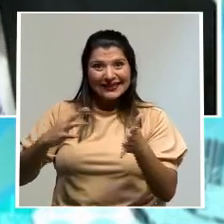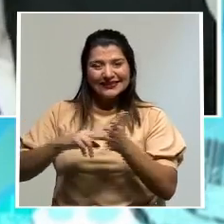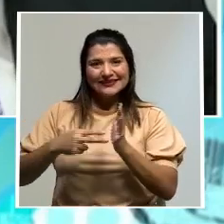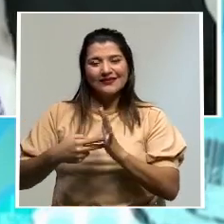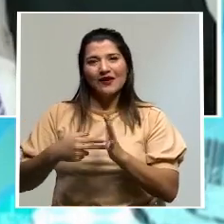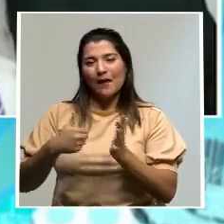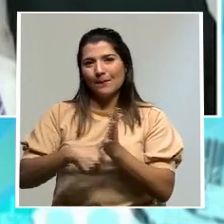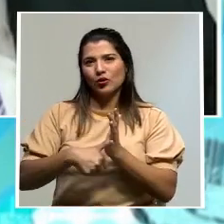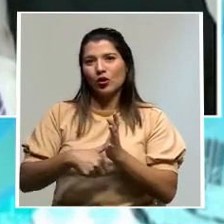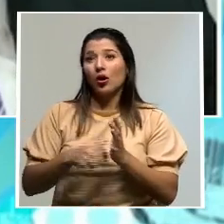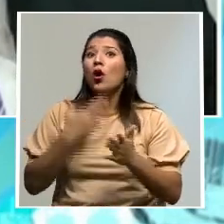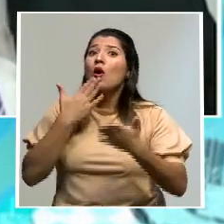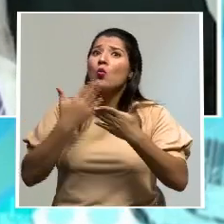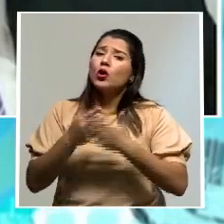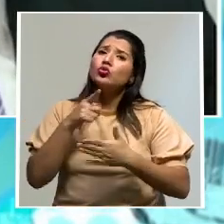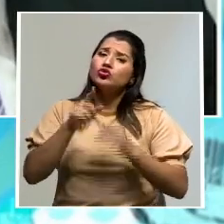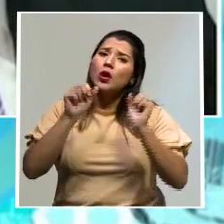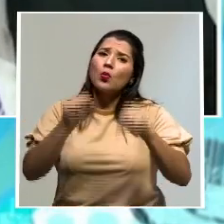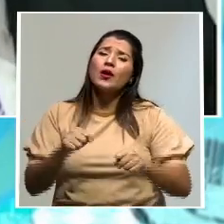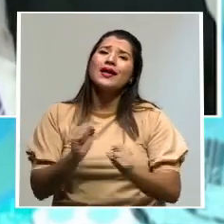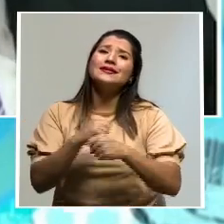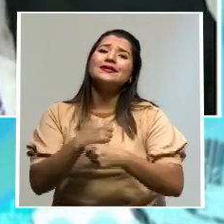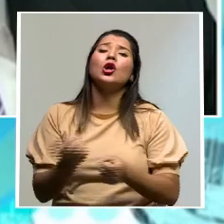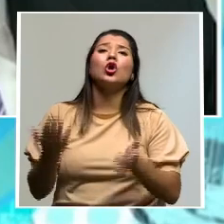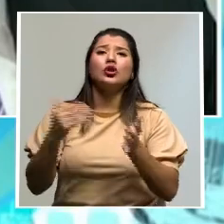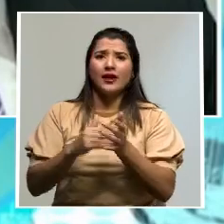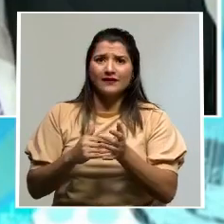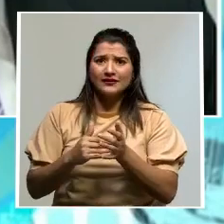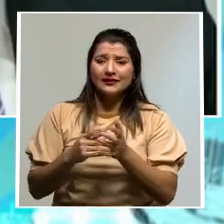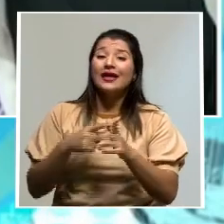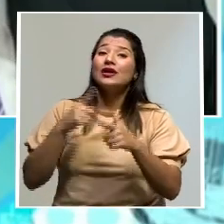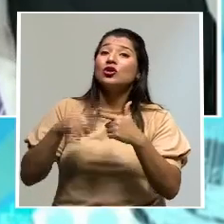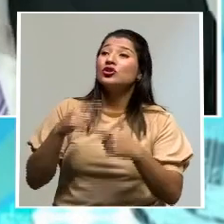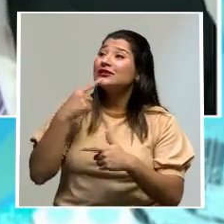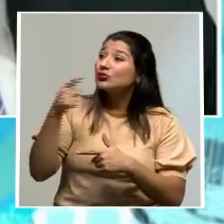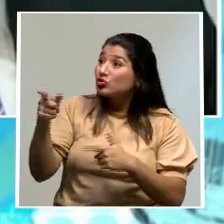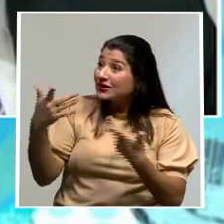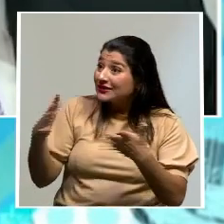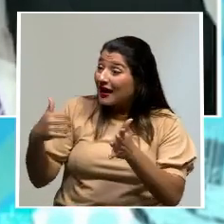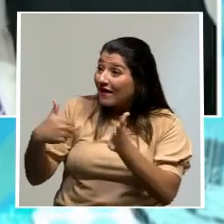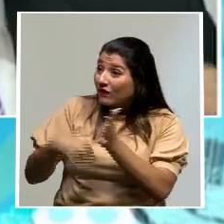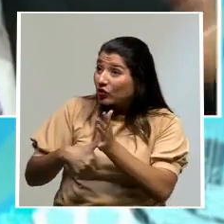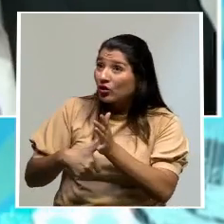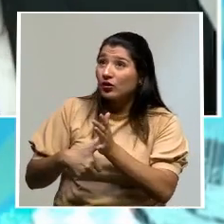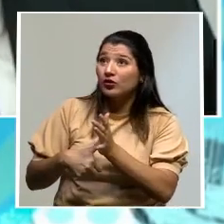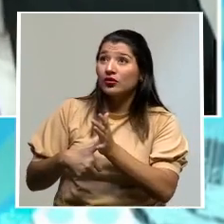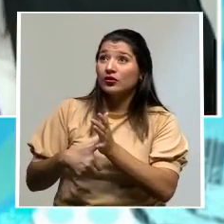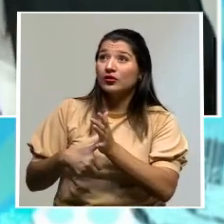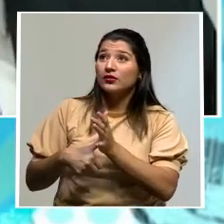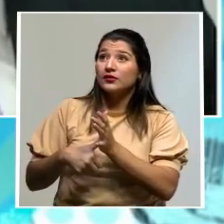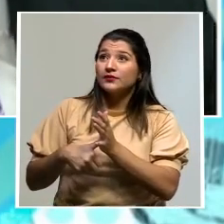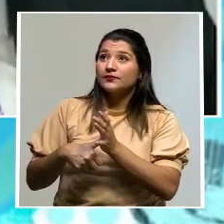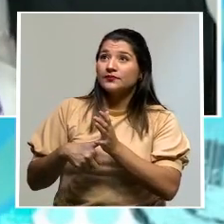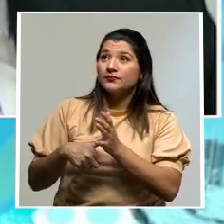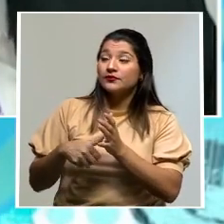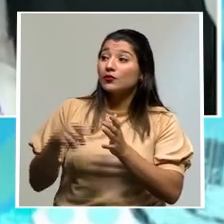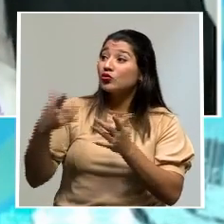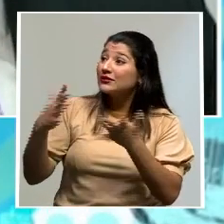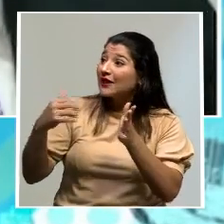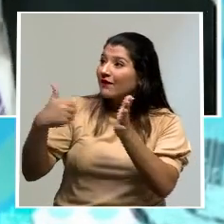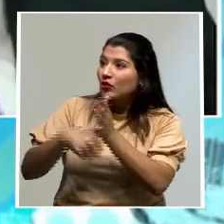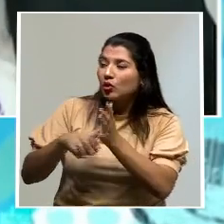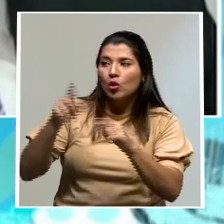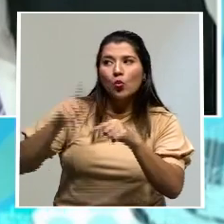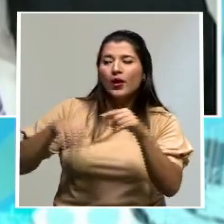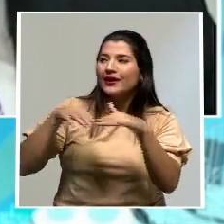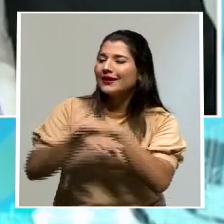Bueno, perfectamente usted puede volverlo a hacer en ese proceso y decirle a la gente, usted ya votó, tiene el dedo morado, usted no puede volver a ingresar al recinto, y